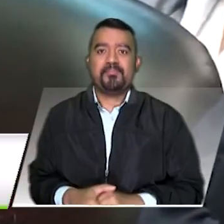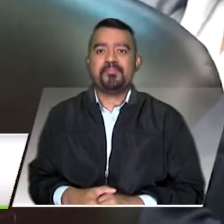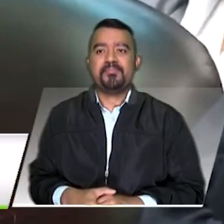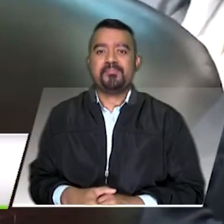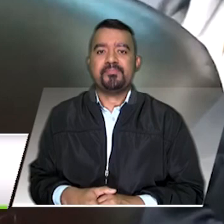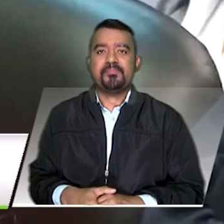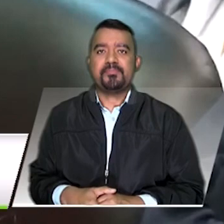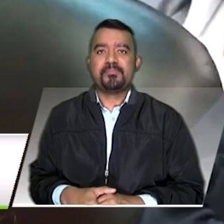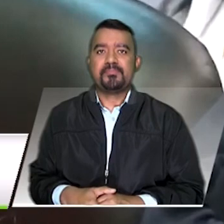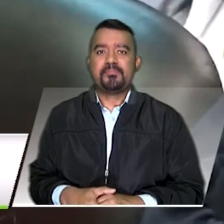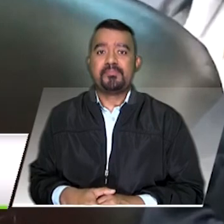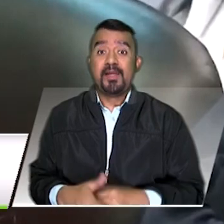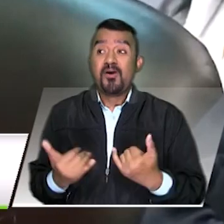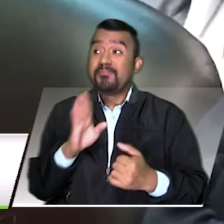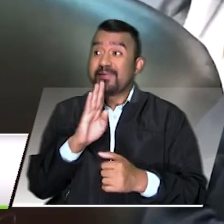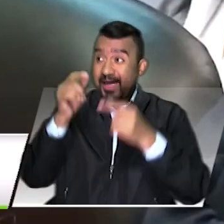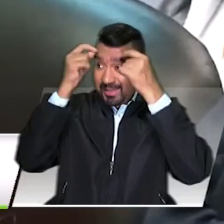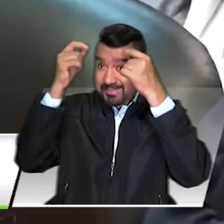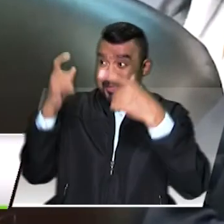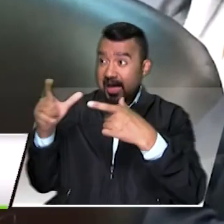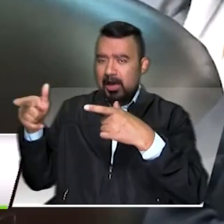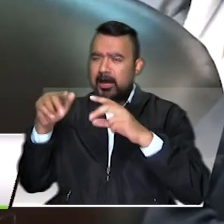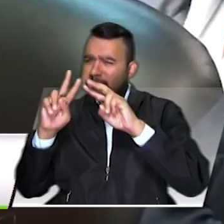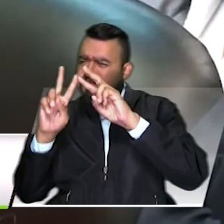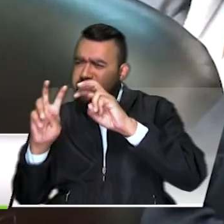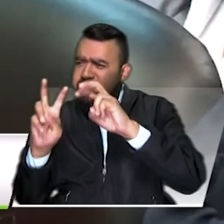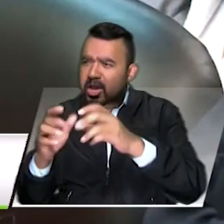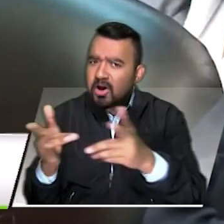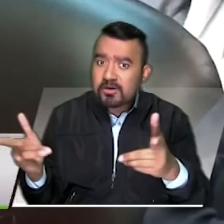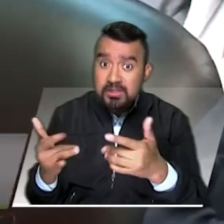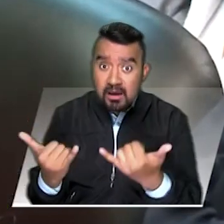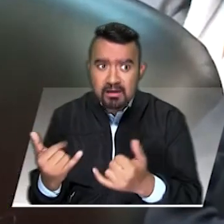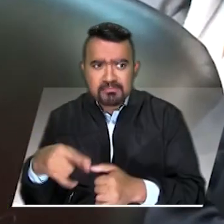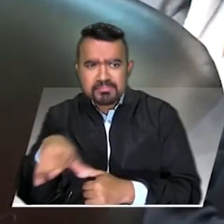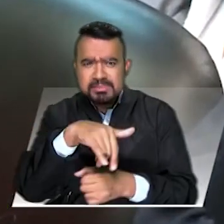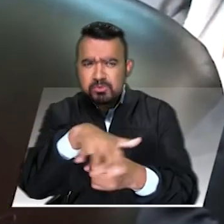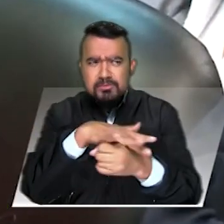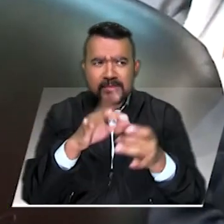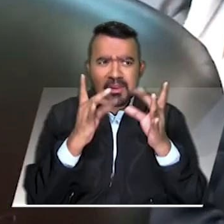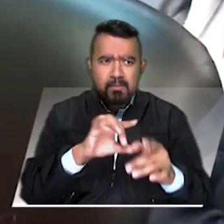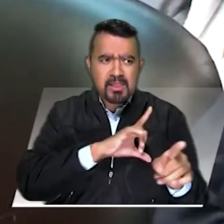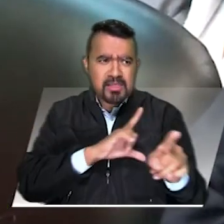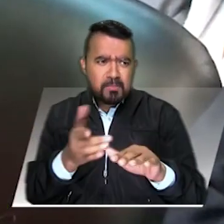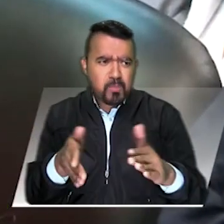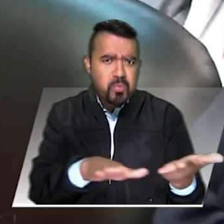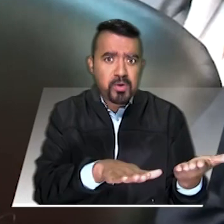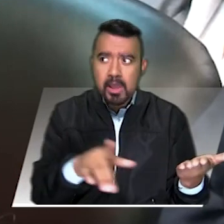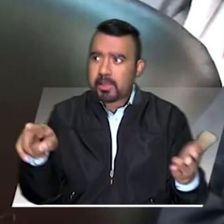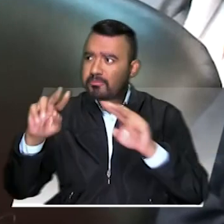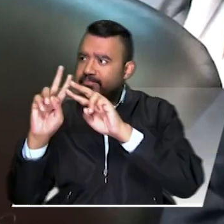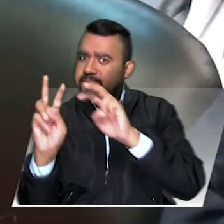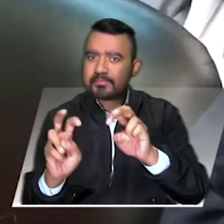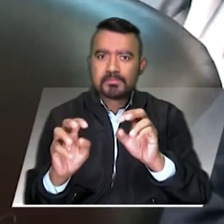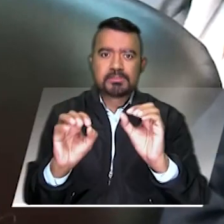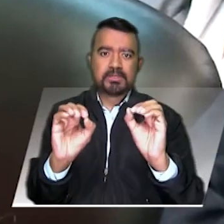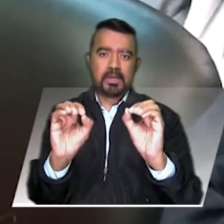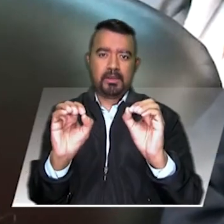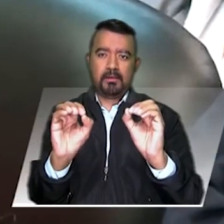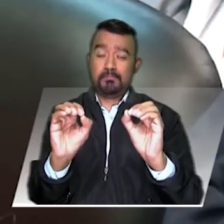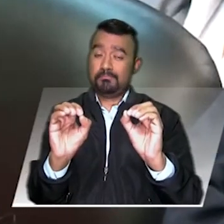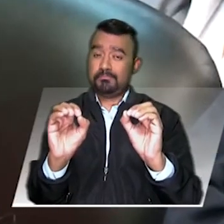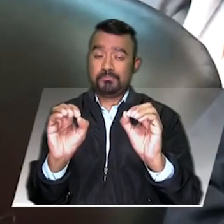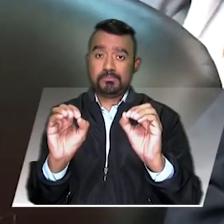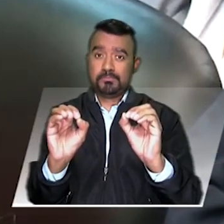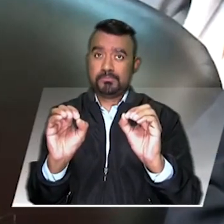uno solo de los hechos de los que han sido víctimas de manera dirigente uno solo de los hechos de los que han sido víctimas los miembros del cajar